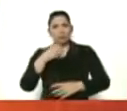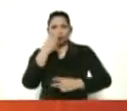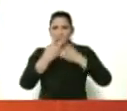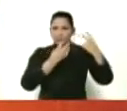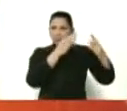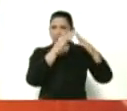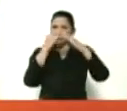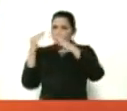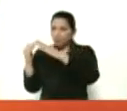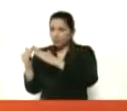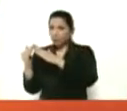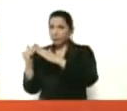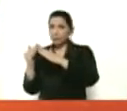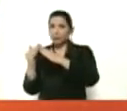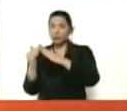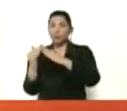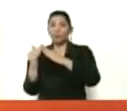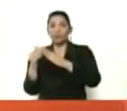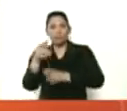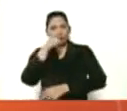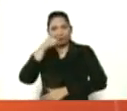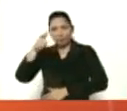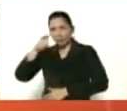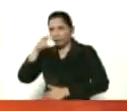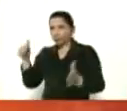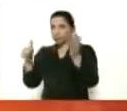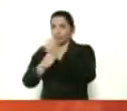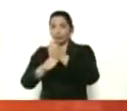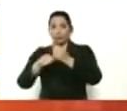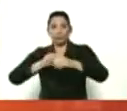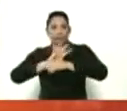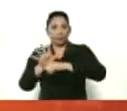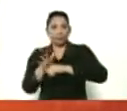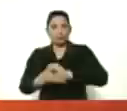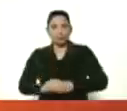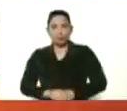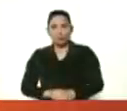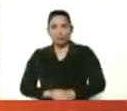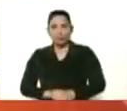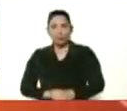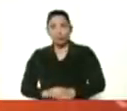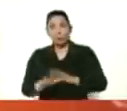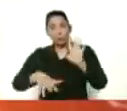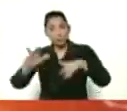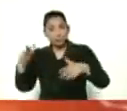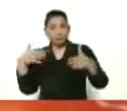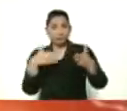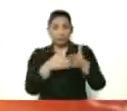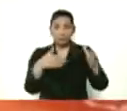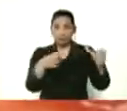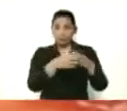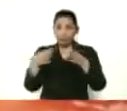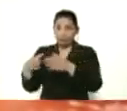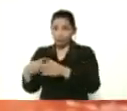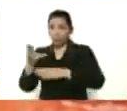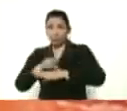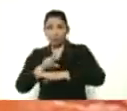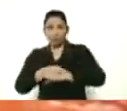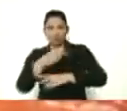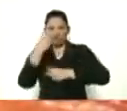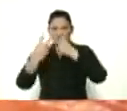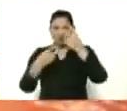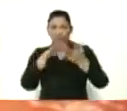casa con los detectives del coronavirus. Con los 13.000 equipos médicos de barrio